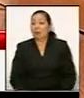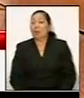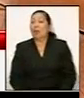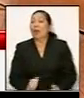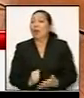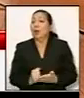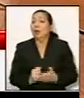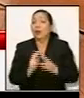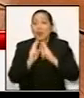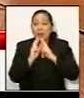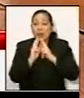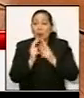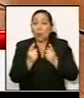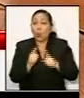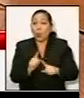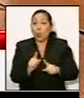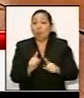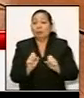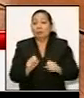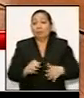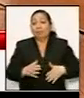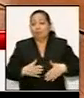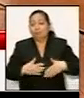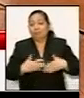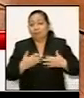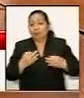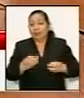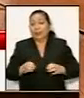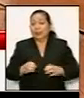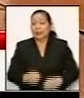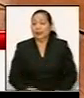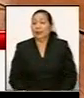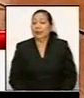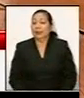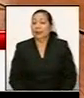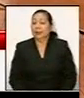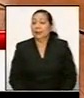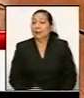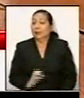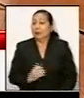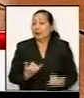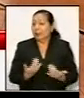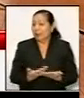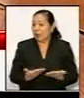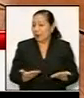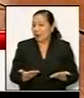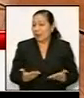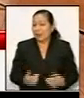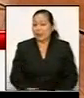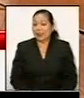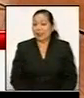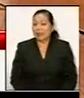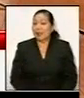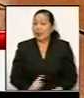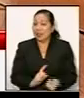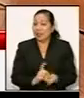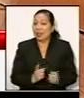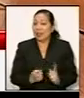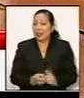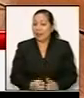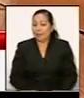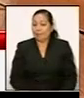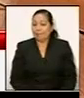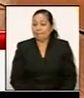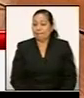ayuda al profesor a resolver cuando es posible realmente hacerlo y son con estos elementos que se hacen los cambios